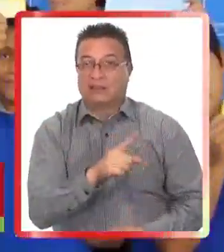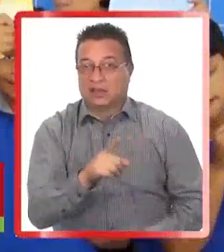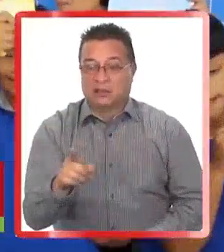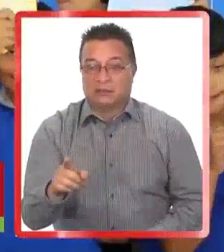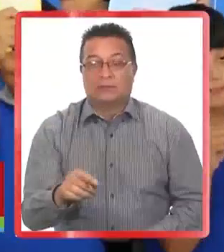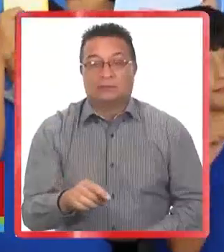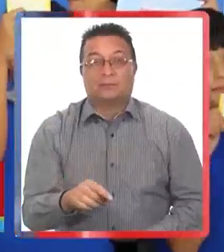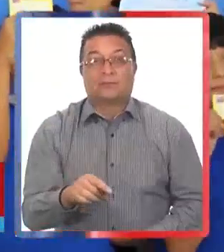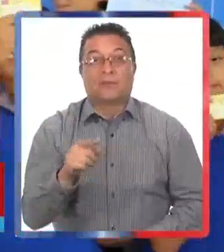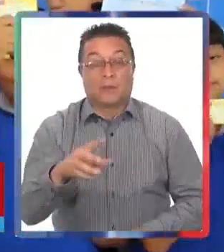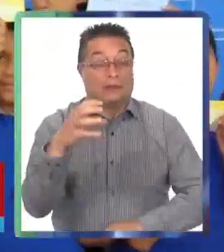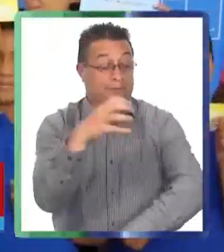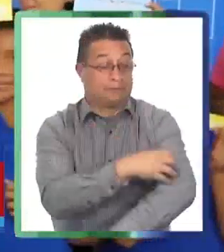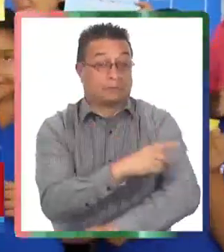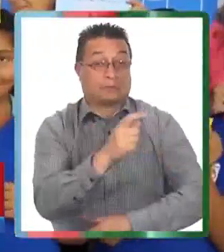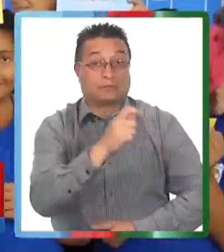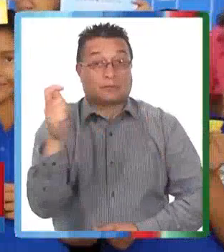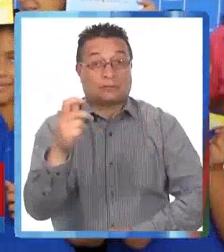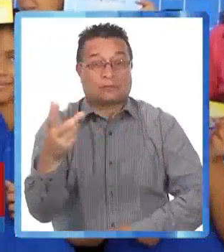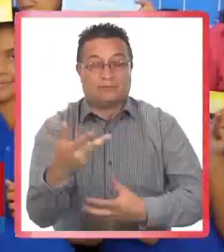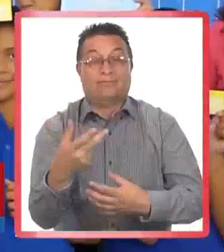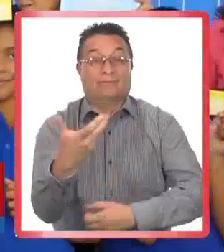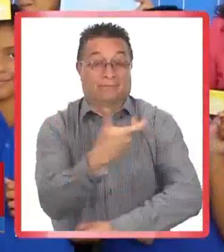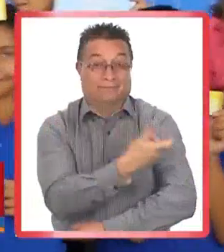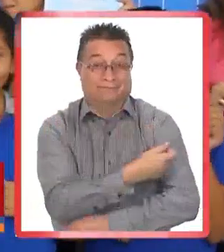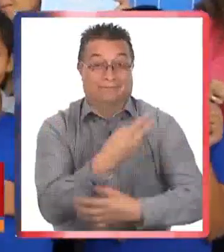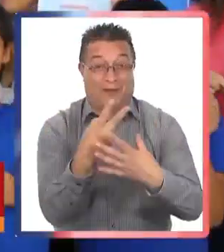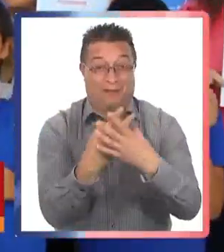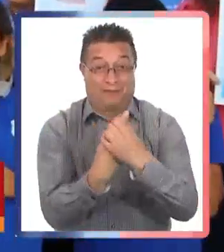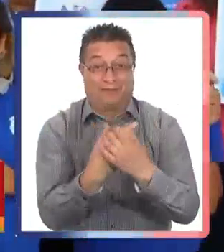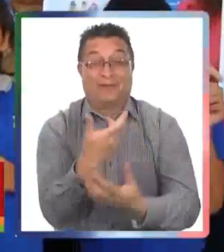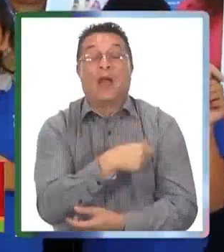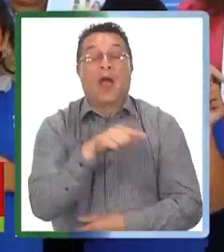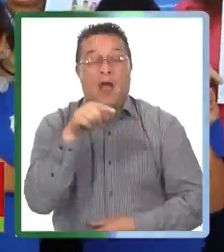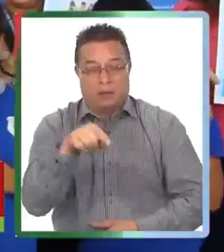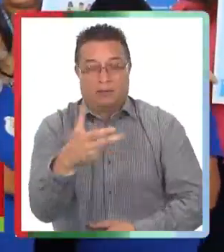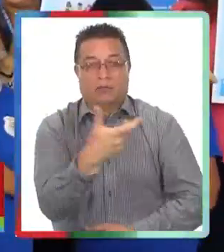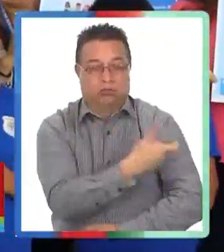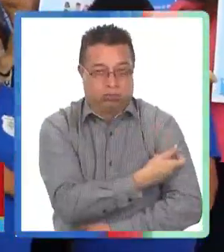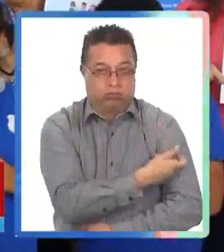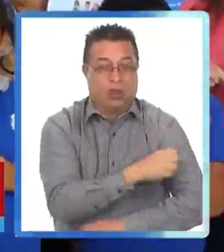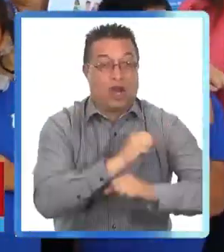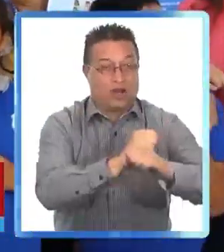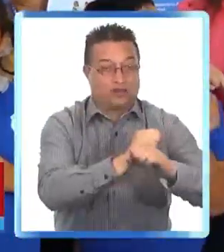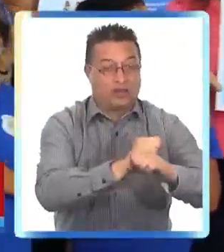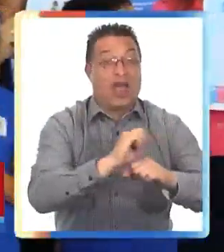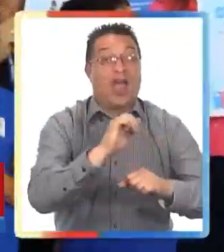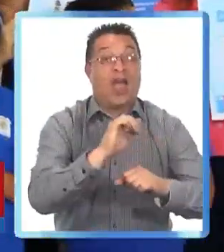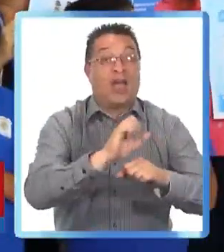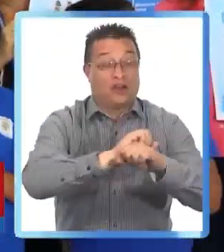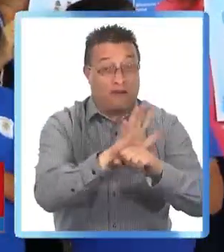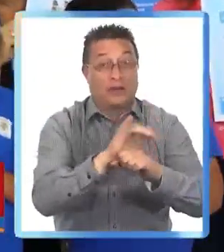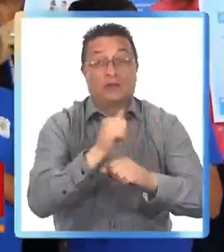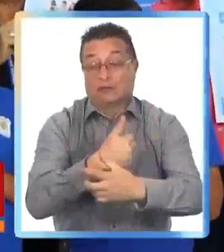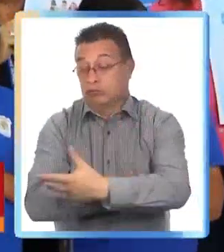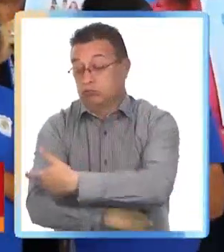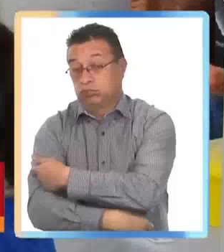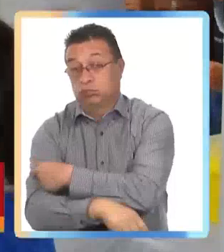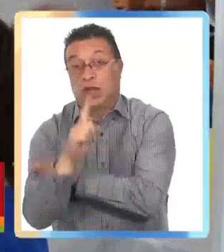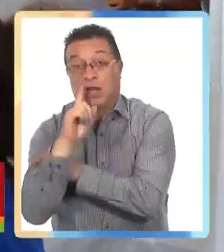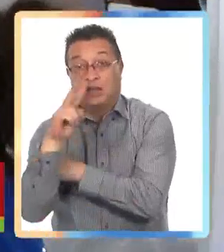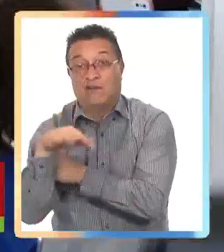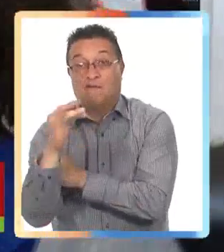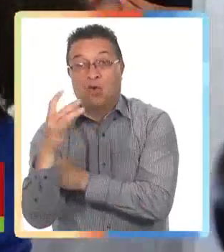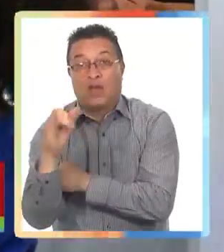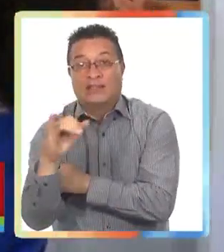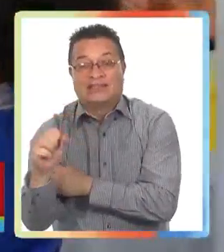chilenas. En la región de Tarapacá, la campaña Vacúnate con la Dupla llama a la gente a aplicarse la vacuna contra la influenza y contra el COVID-19